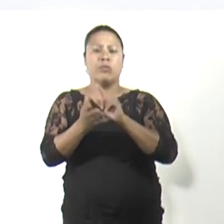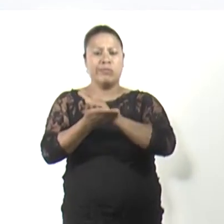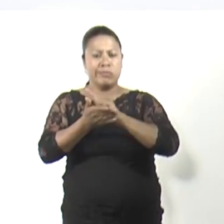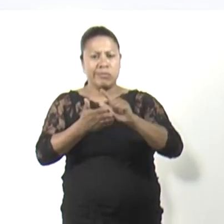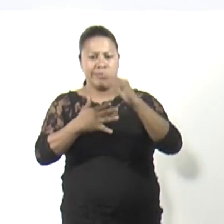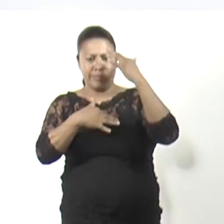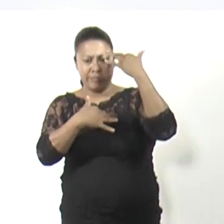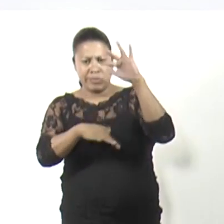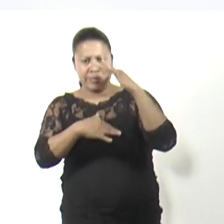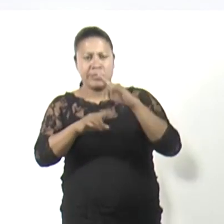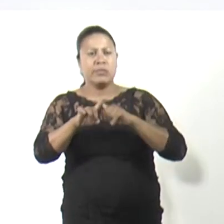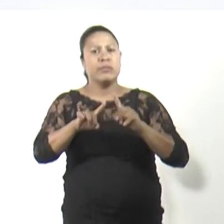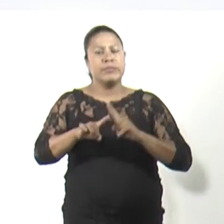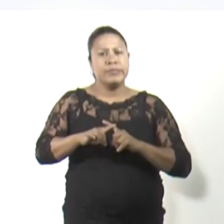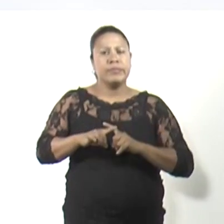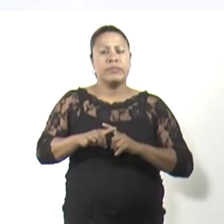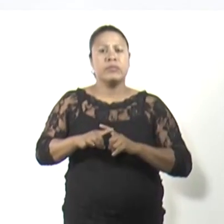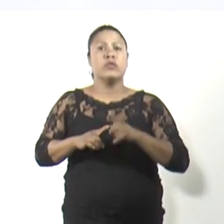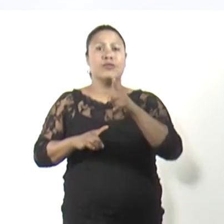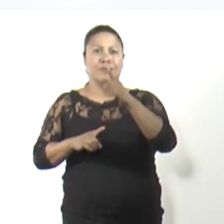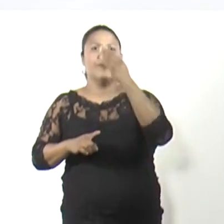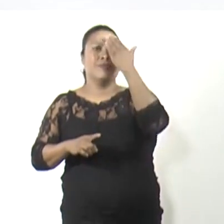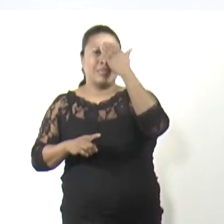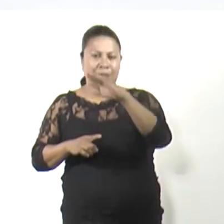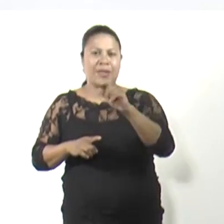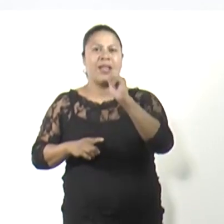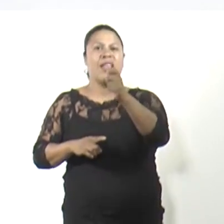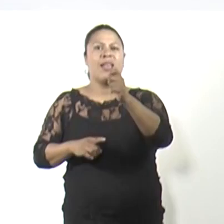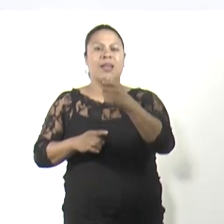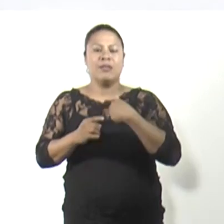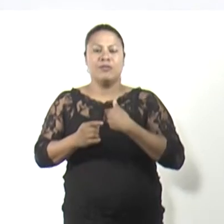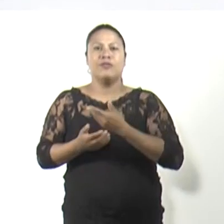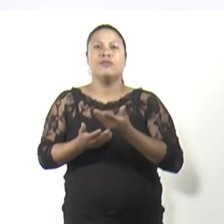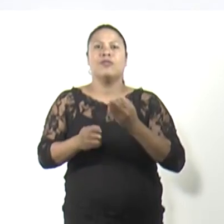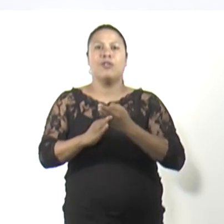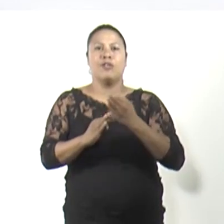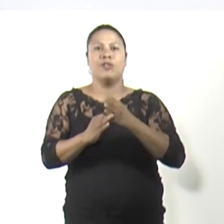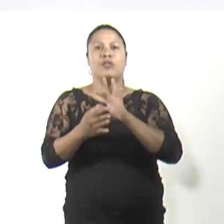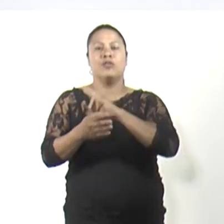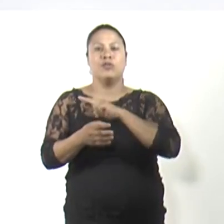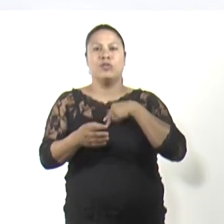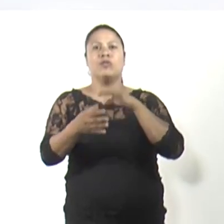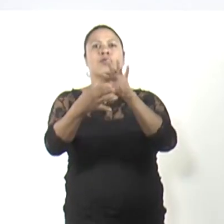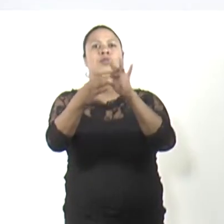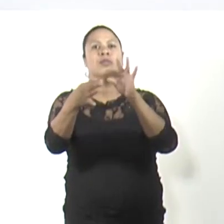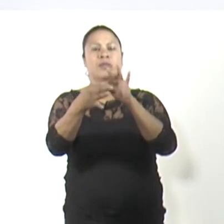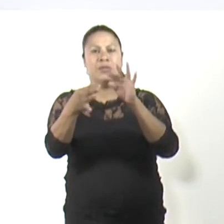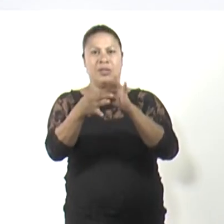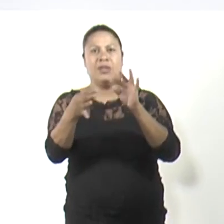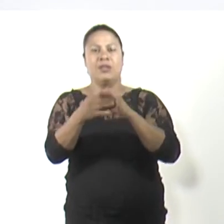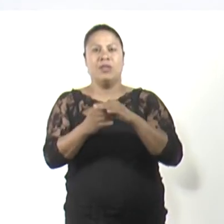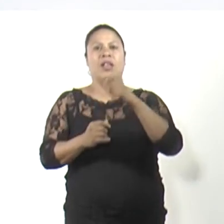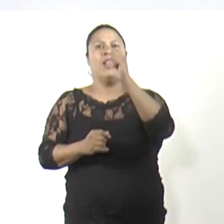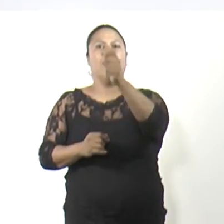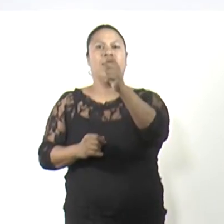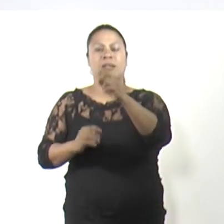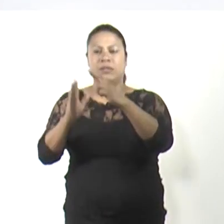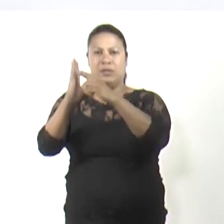estamos pensando en que sí sabes de lo que estamos comentando aquí, que son las